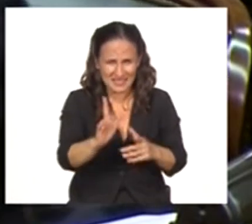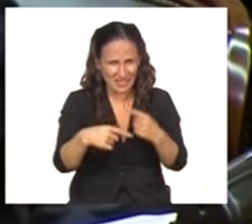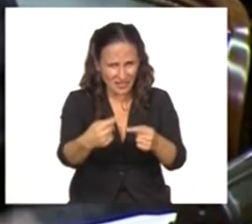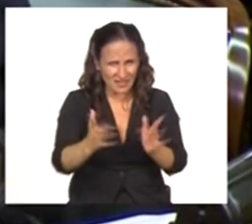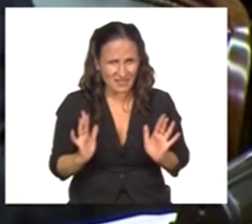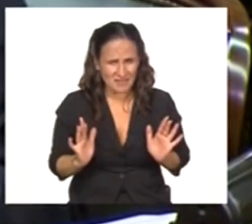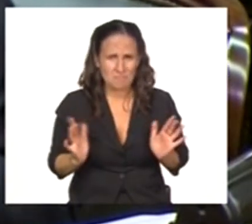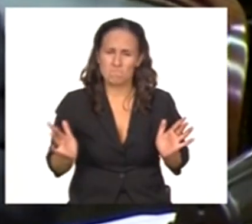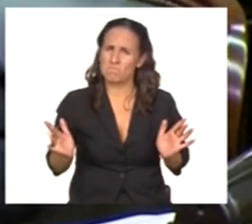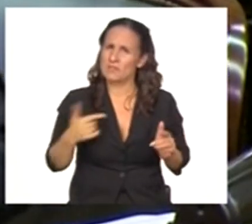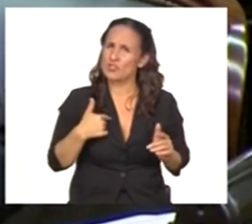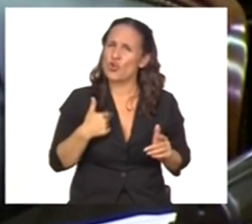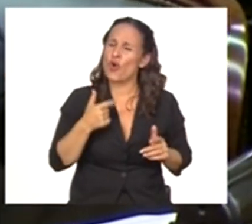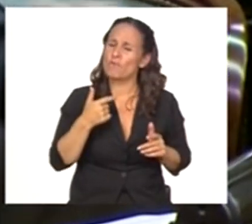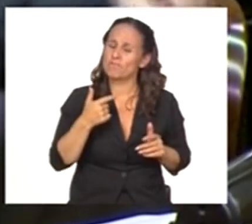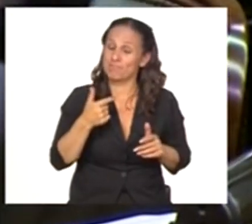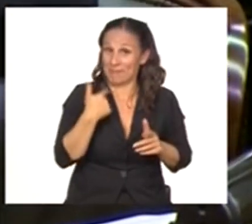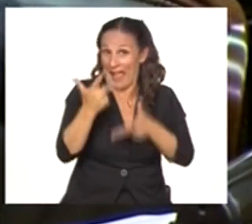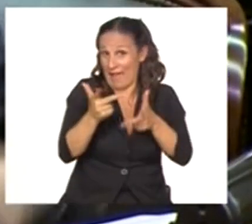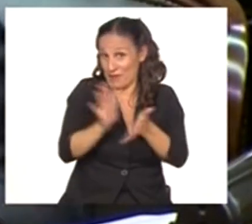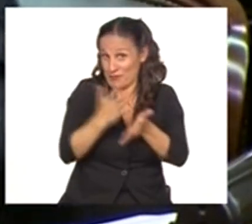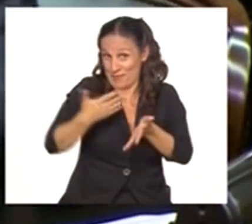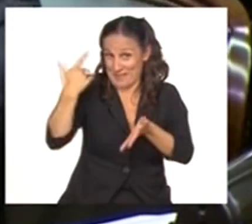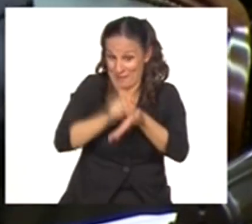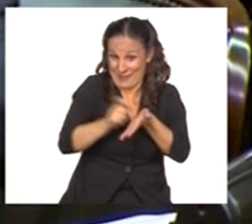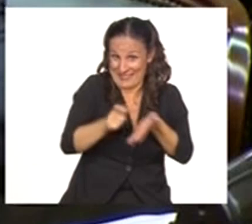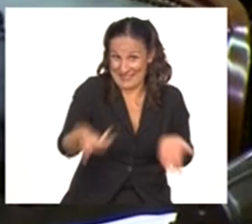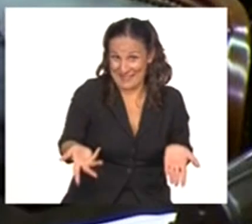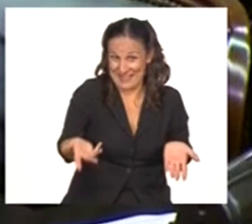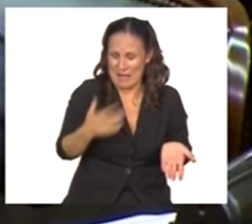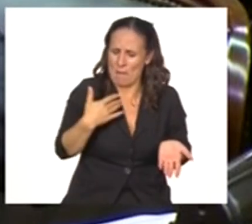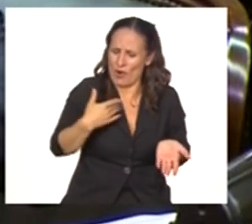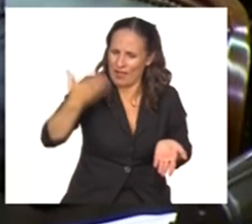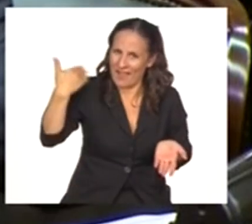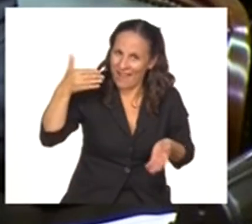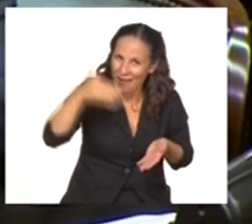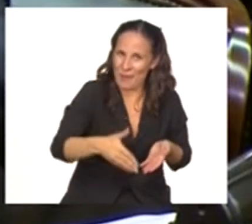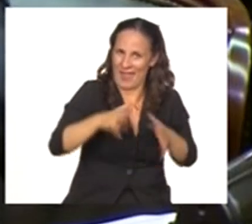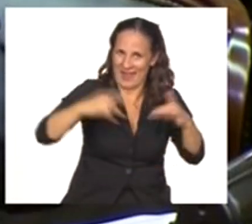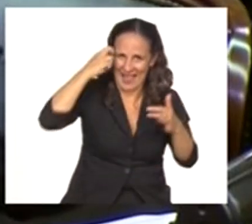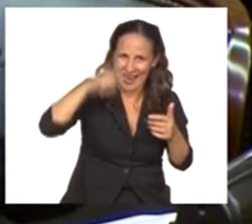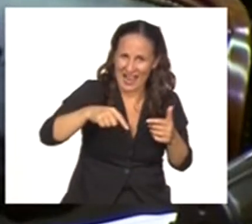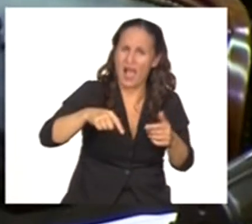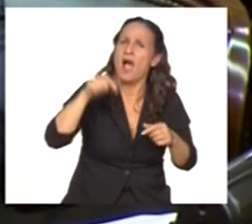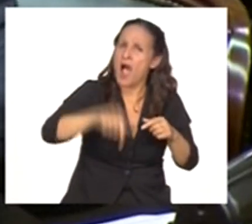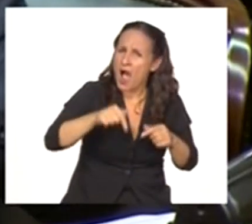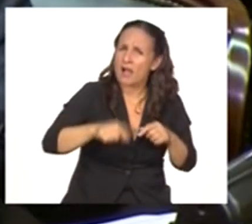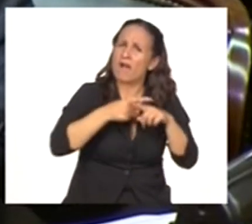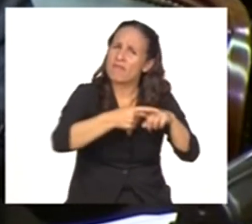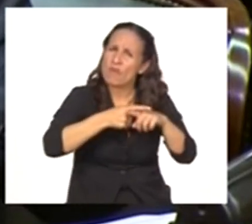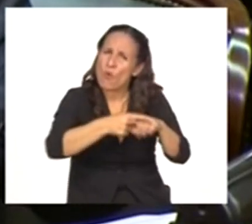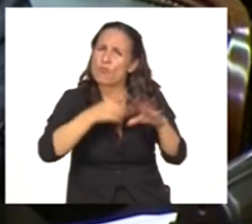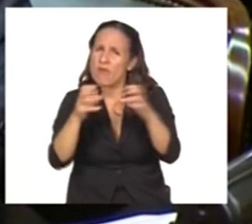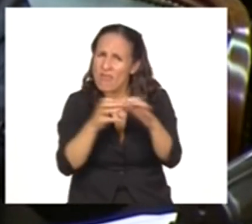quiero referir a algo que me tocó escribir y decirle en este Parlamento, porque nosotros veníamos al Parlamento y discutíamos en el